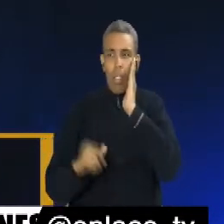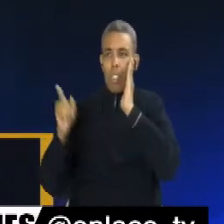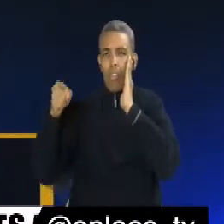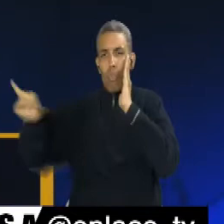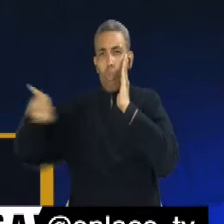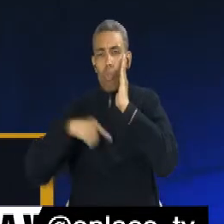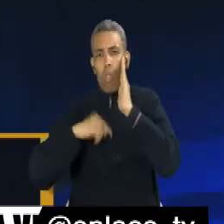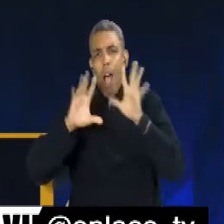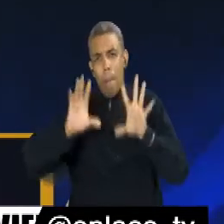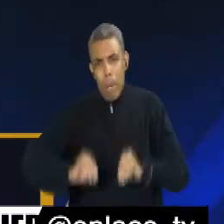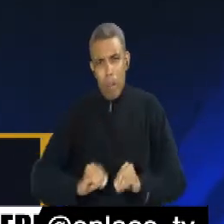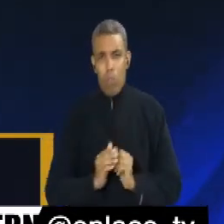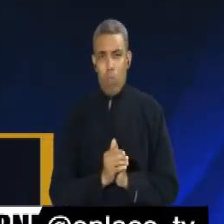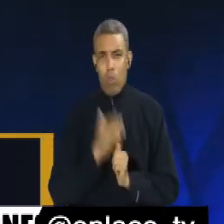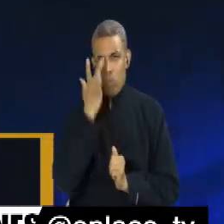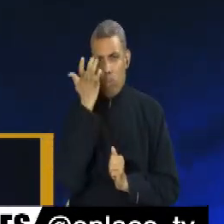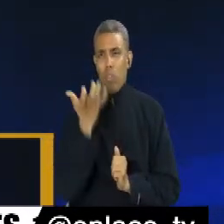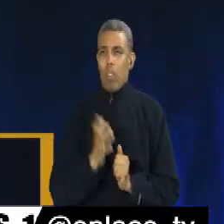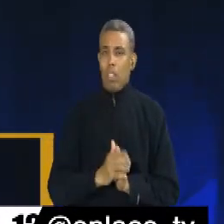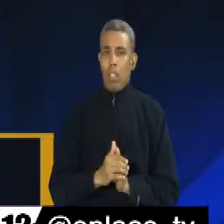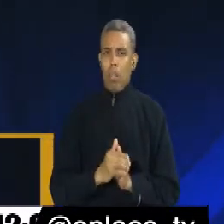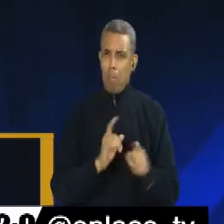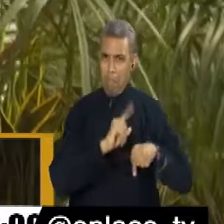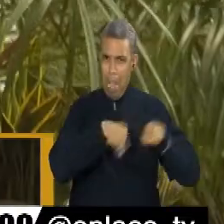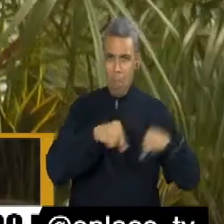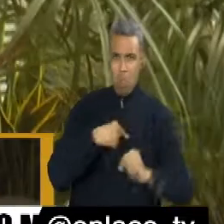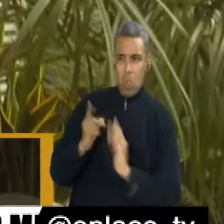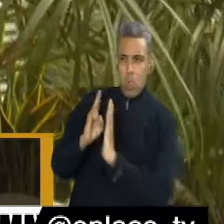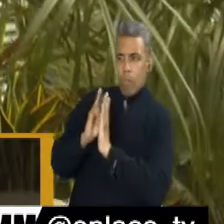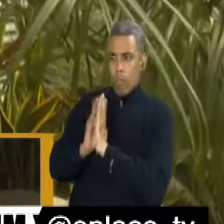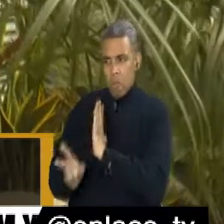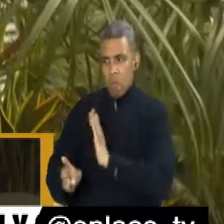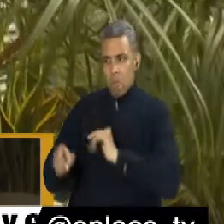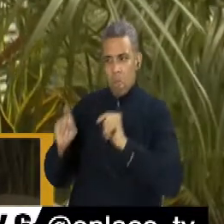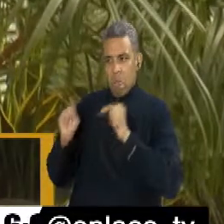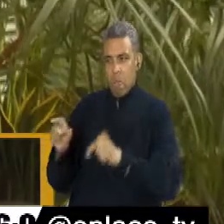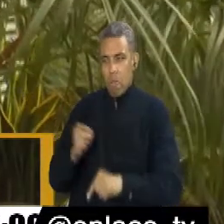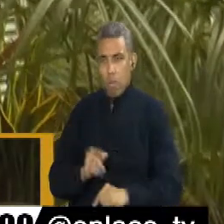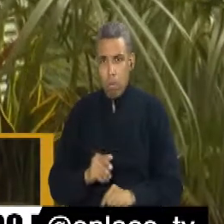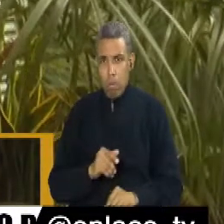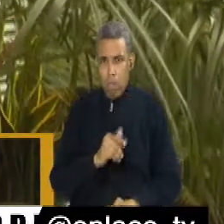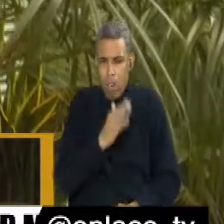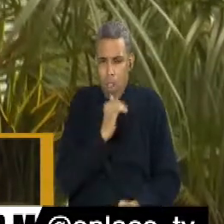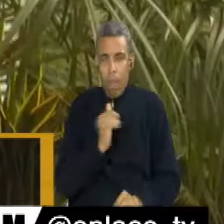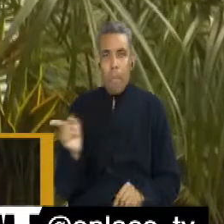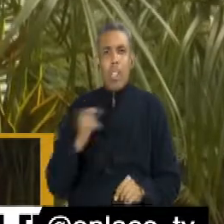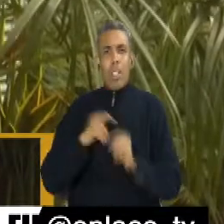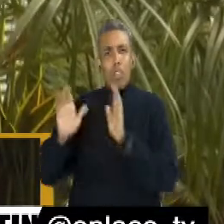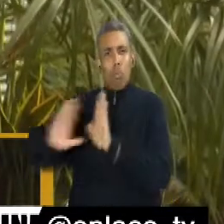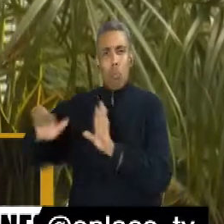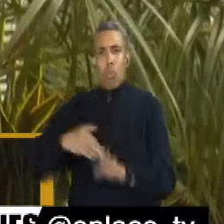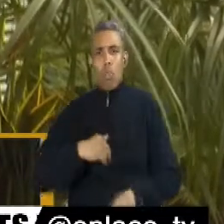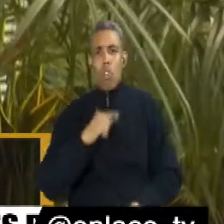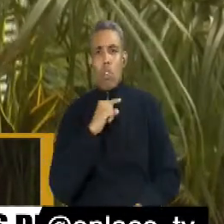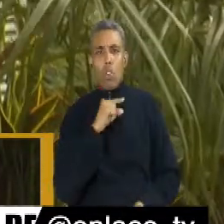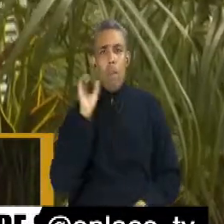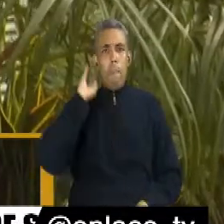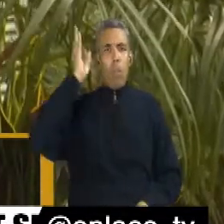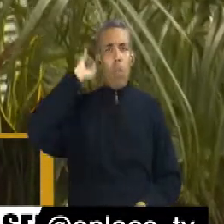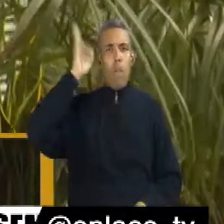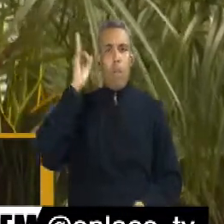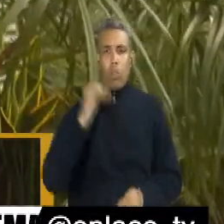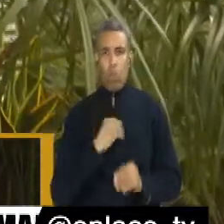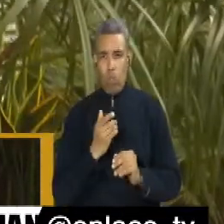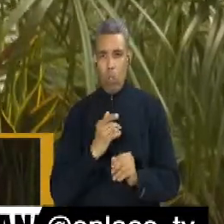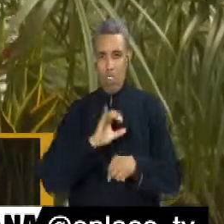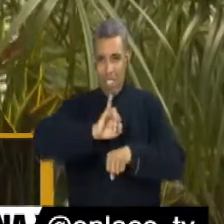familia también agrega que desconocen amenazas en su contra. Él es miembro activo de la Iglesia Adventista del Séptimo Día. Antes de ser